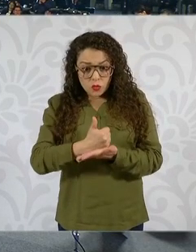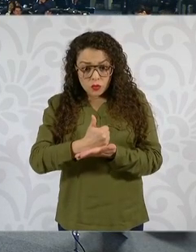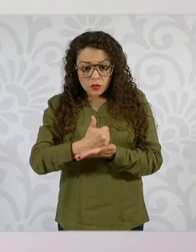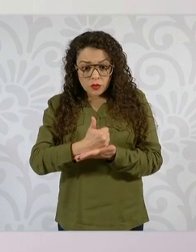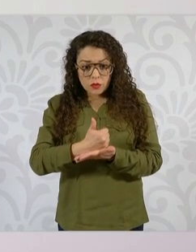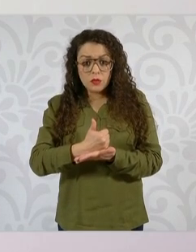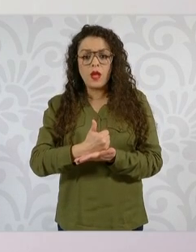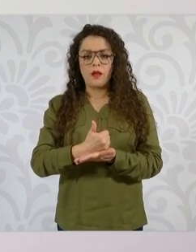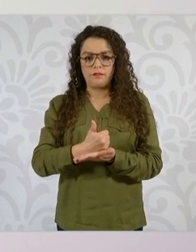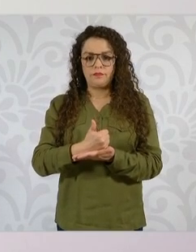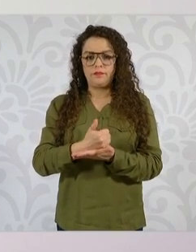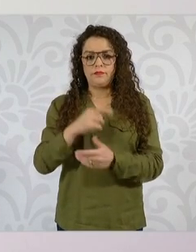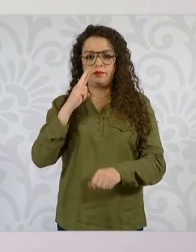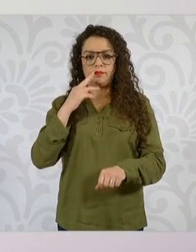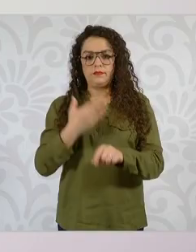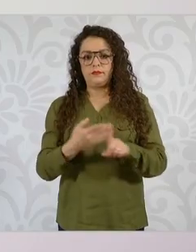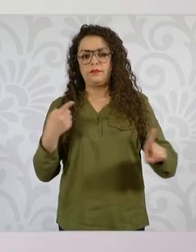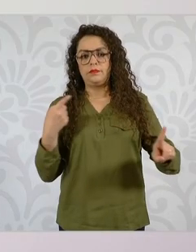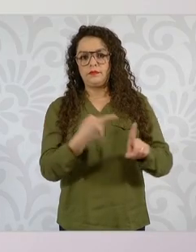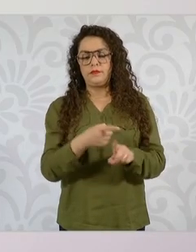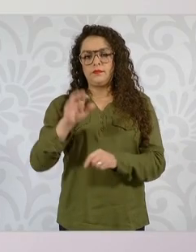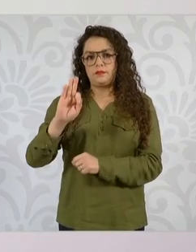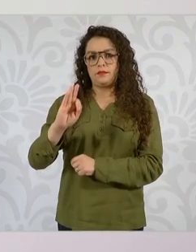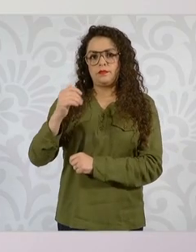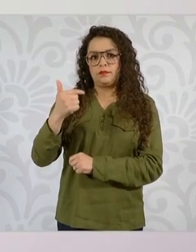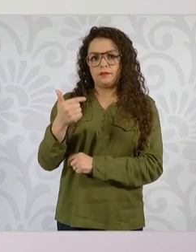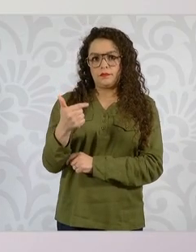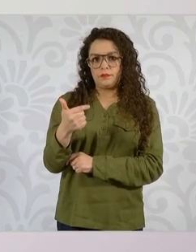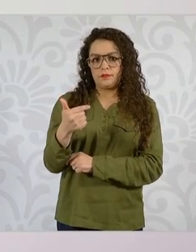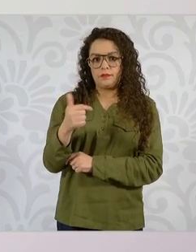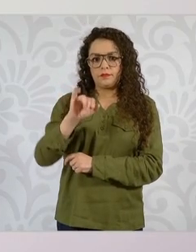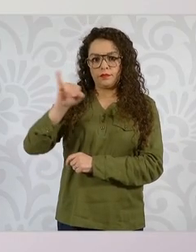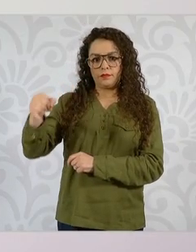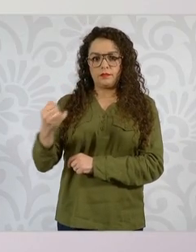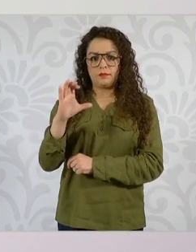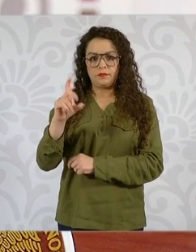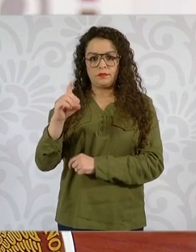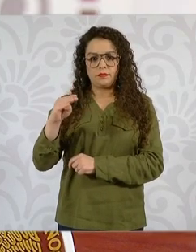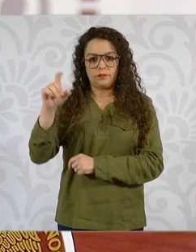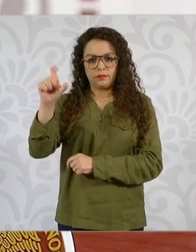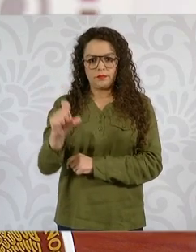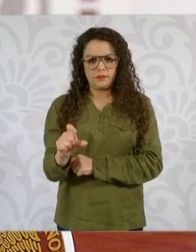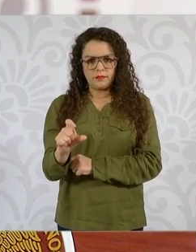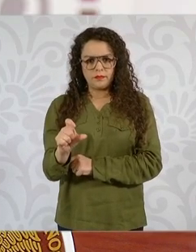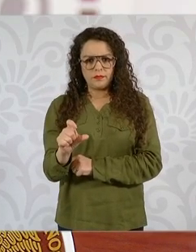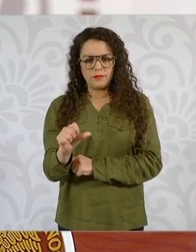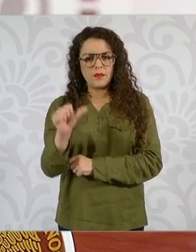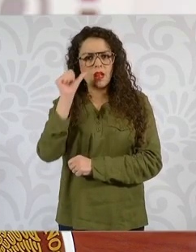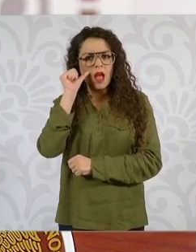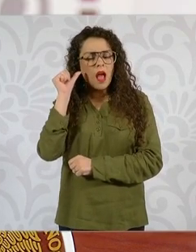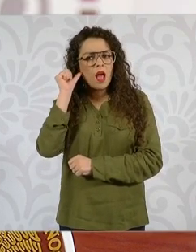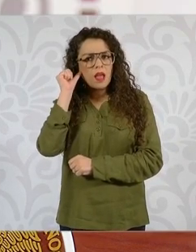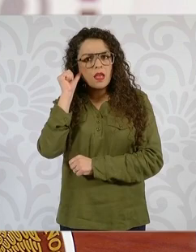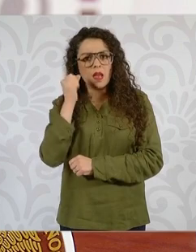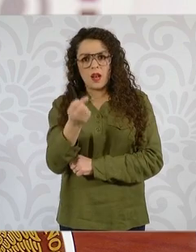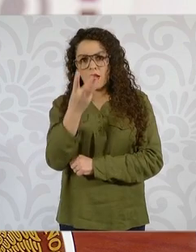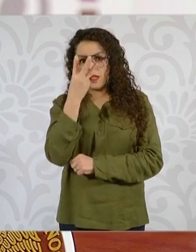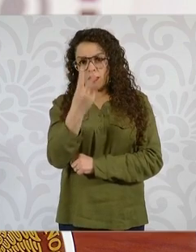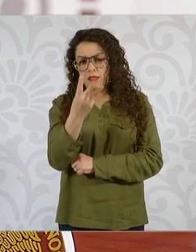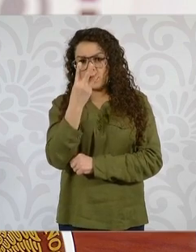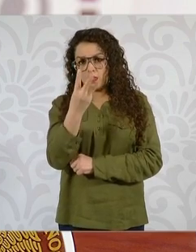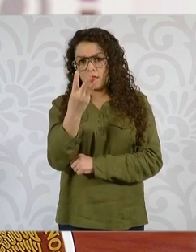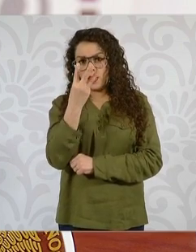fiscalía general de justicia de la ciudad de méxico entiendo que ayer ayer hubo tres homicidios en la ciudad